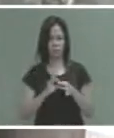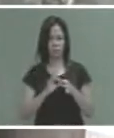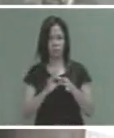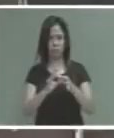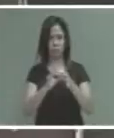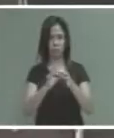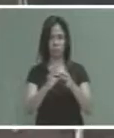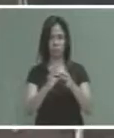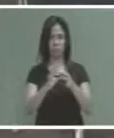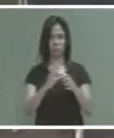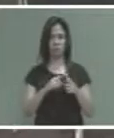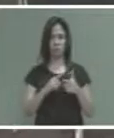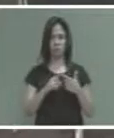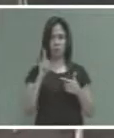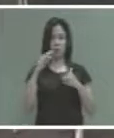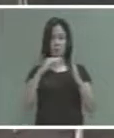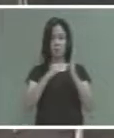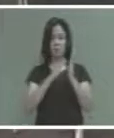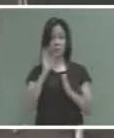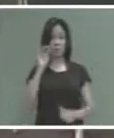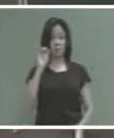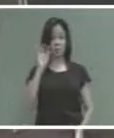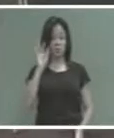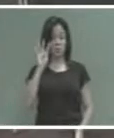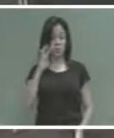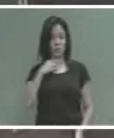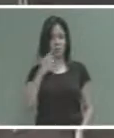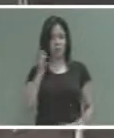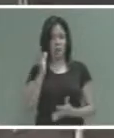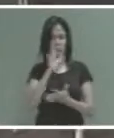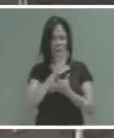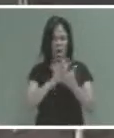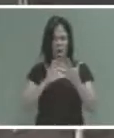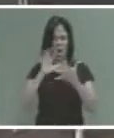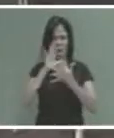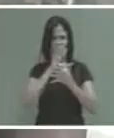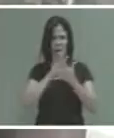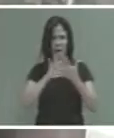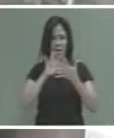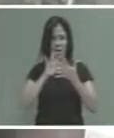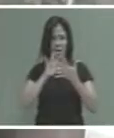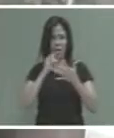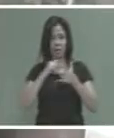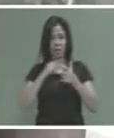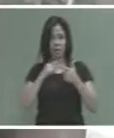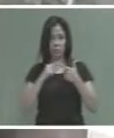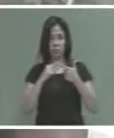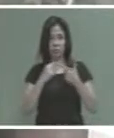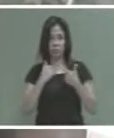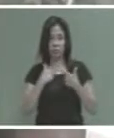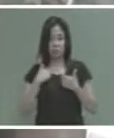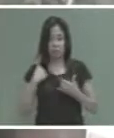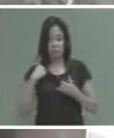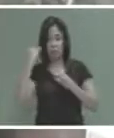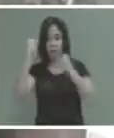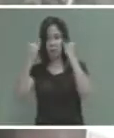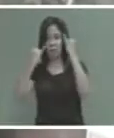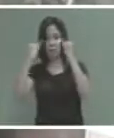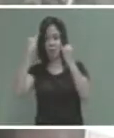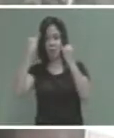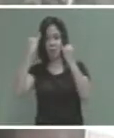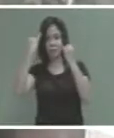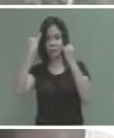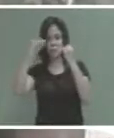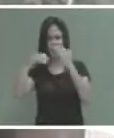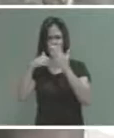país convulsionado en ese momento? Llego a un país lleno de ideas y de esperanza de poder desarrollarme como artista y como